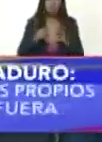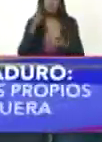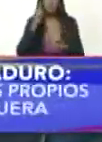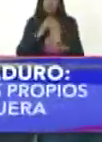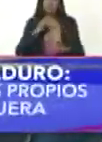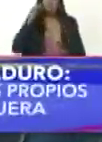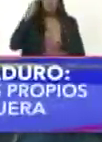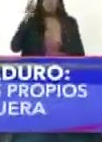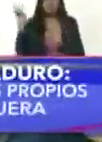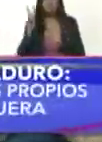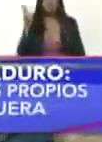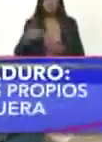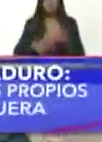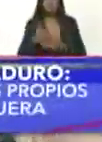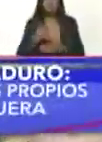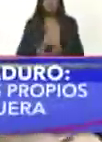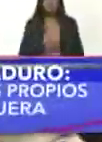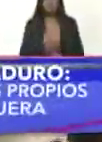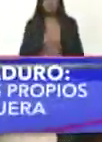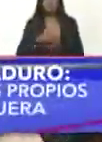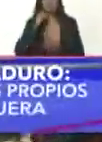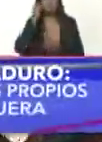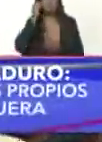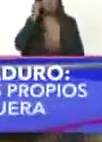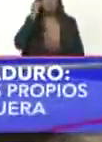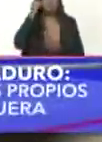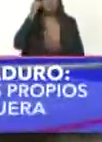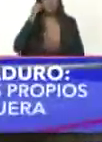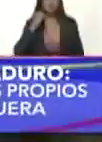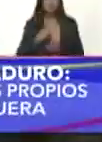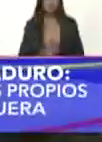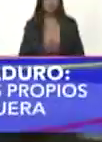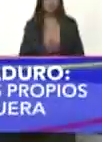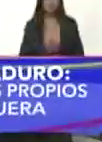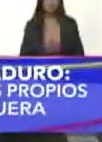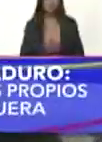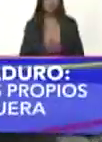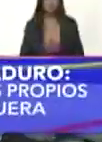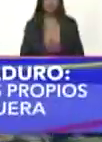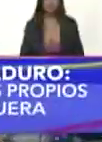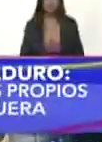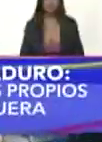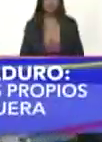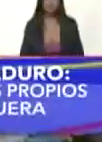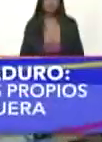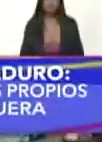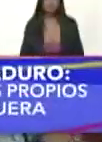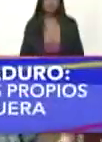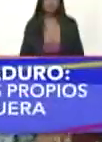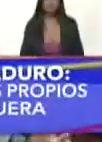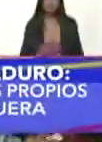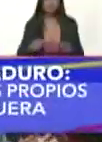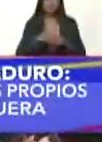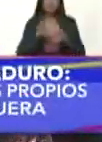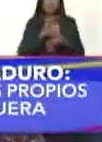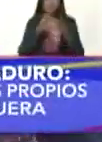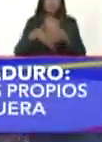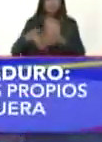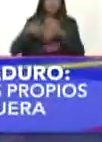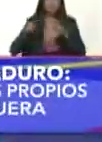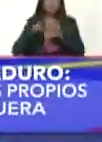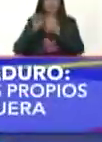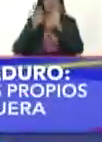academias militares de Venezuela. Hemos roto los lazos de dependencia con el ejército imperial de Estados